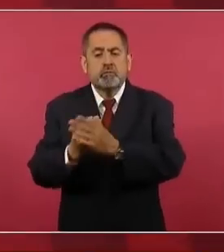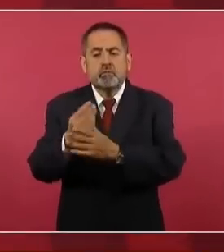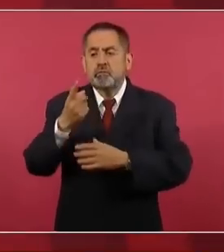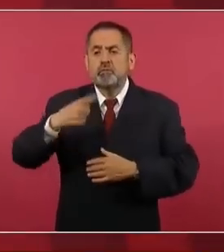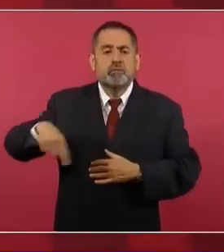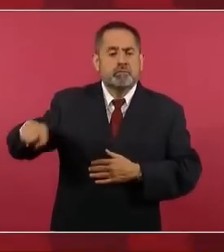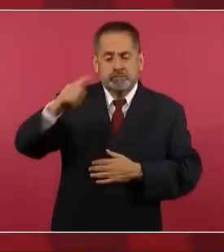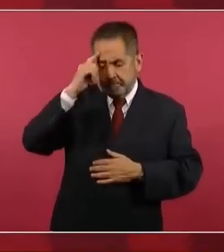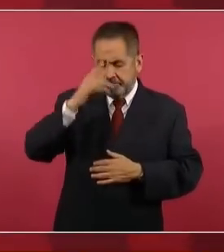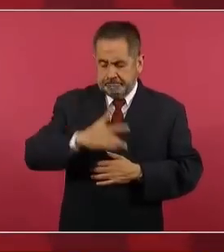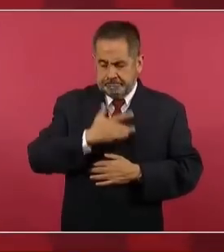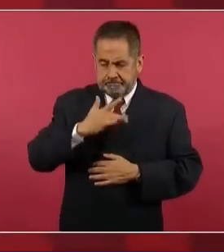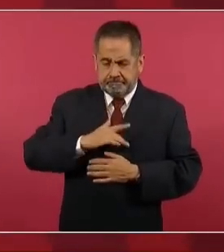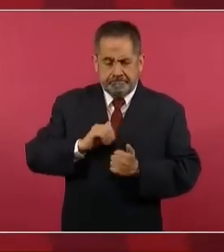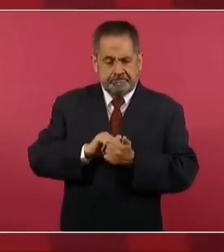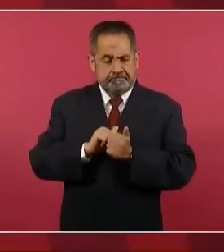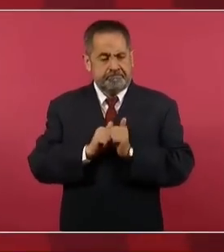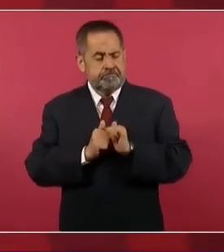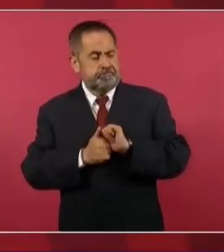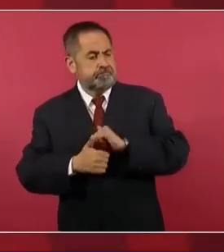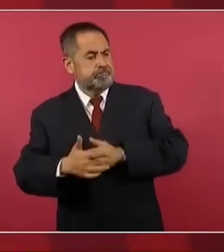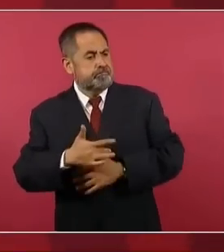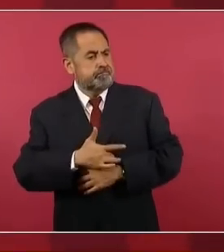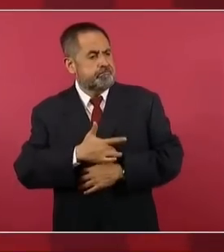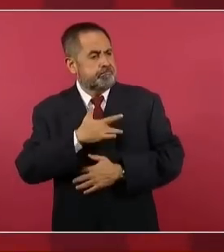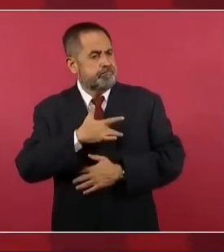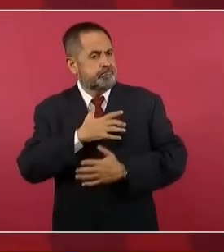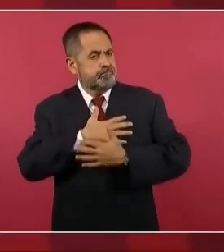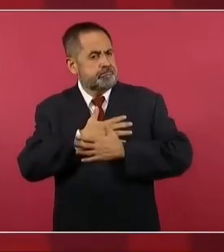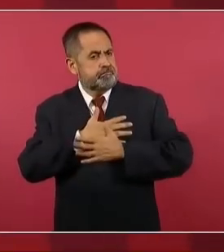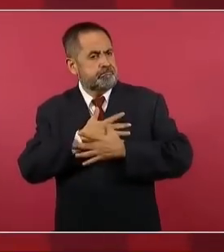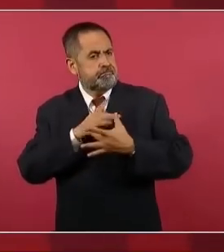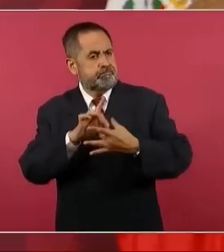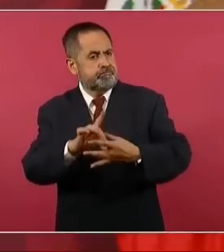más humanos, más fraternos.